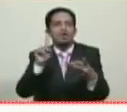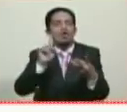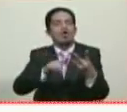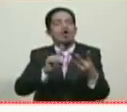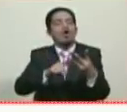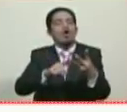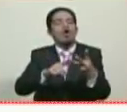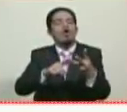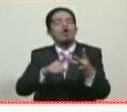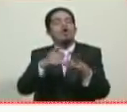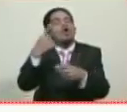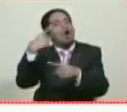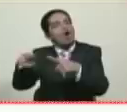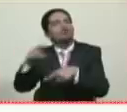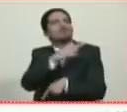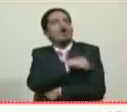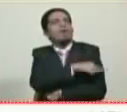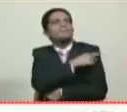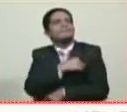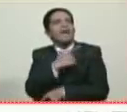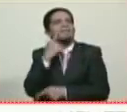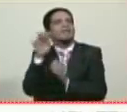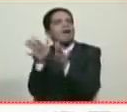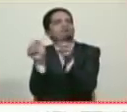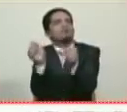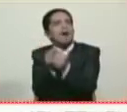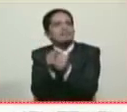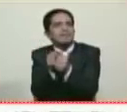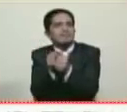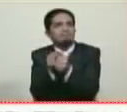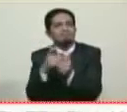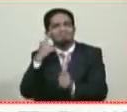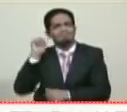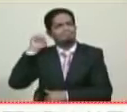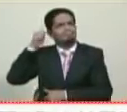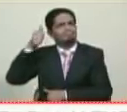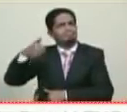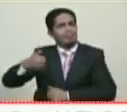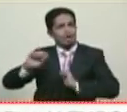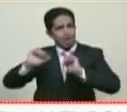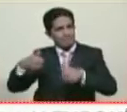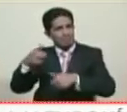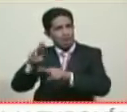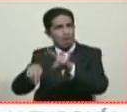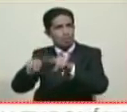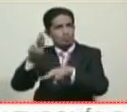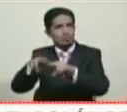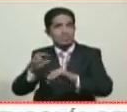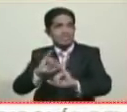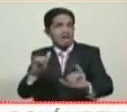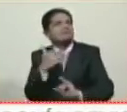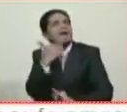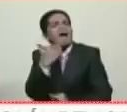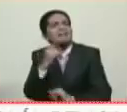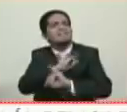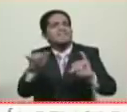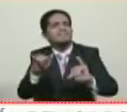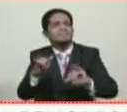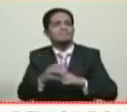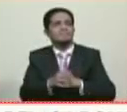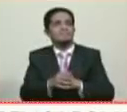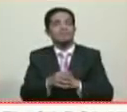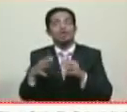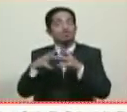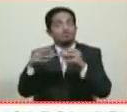que es un hospital extraordinario allá en el estado de Anzoátegui, tiene tiempo y ese hospital está en culminación. Los